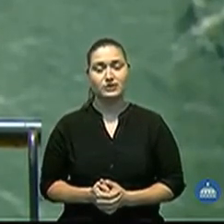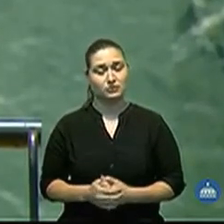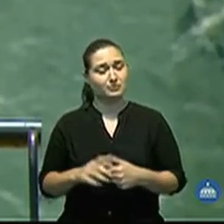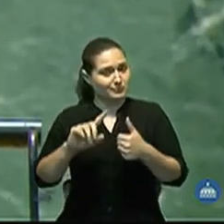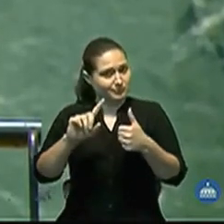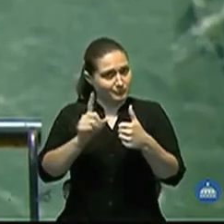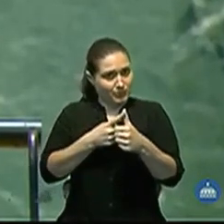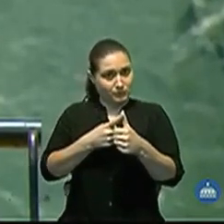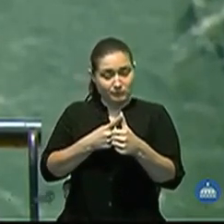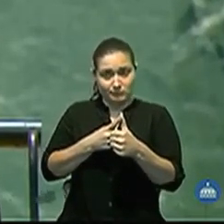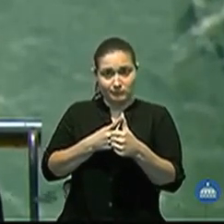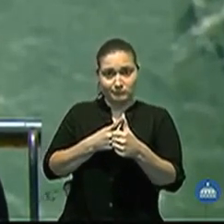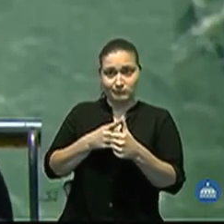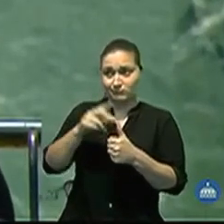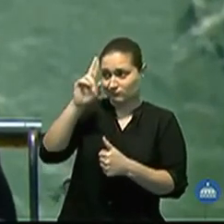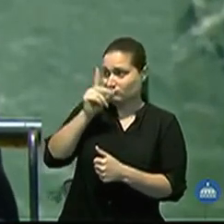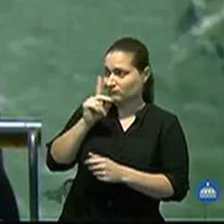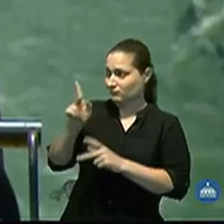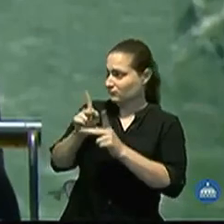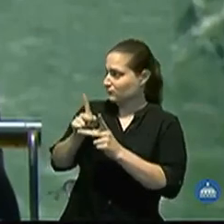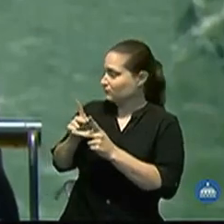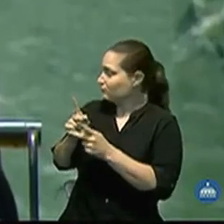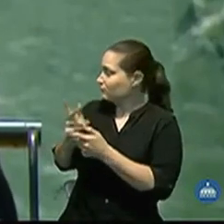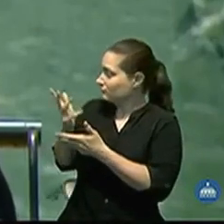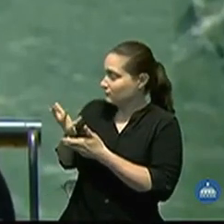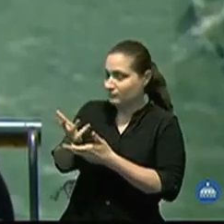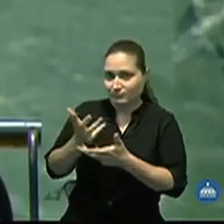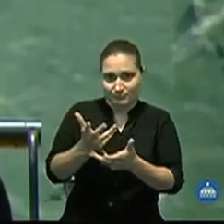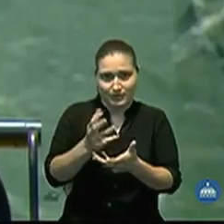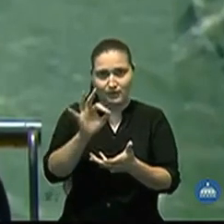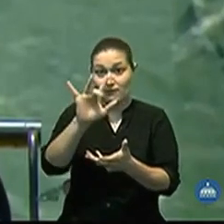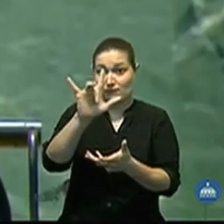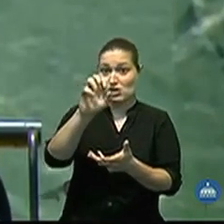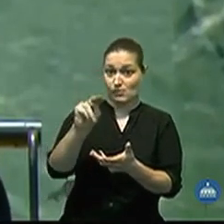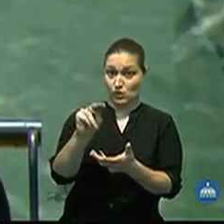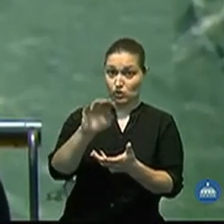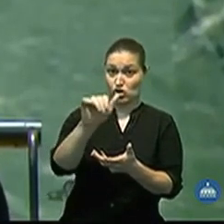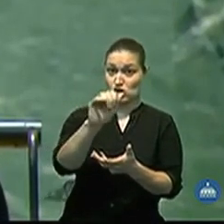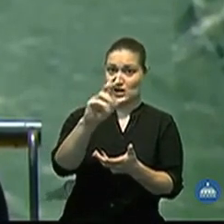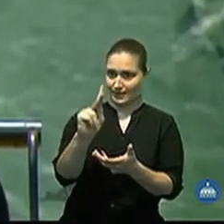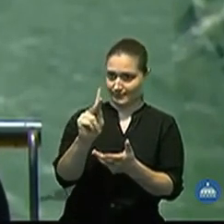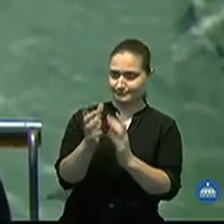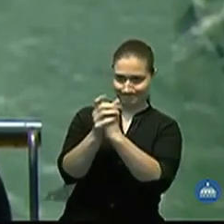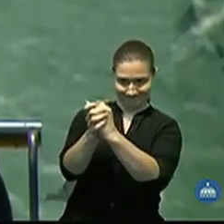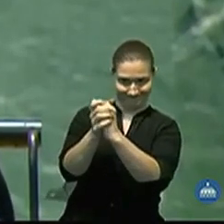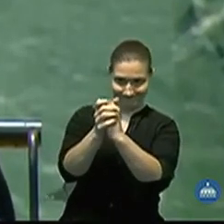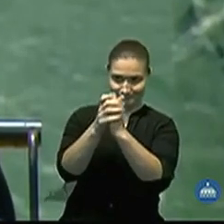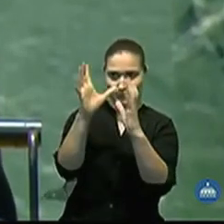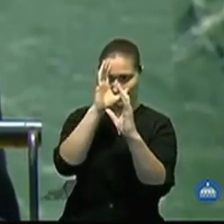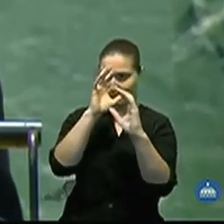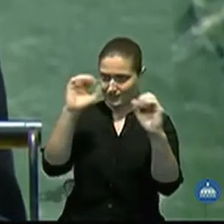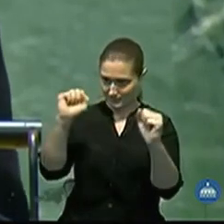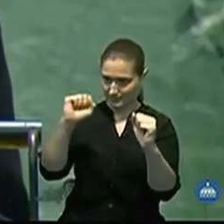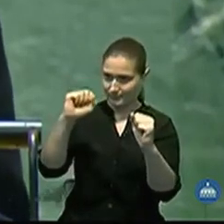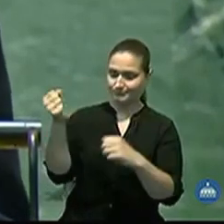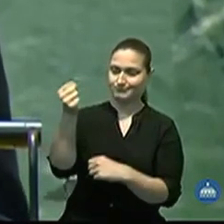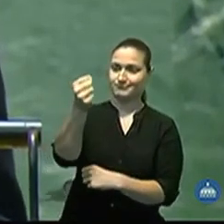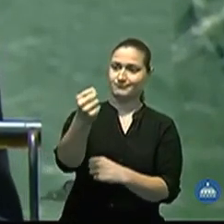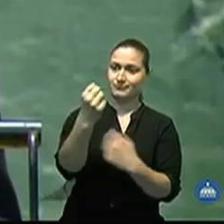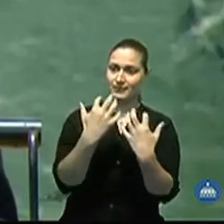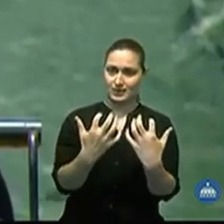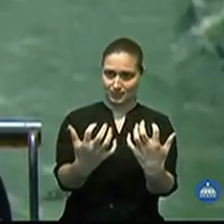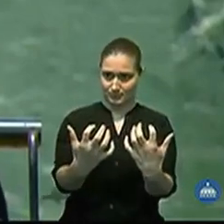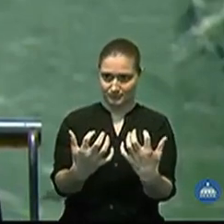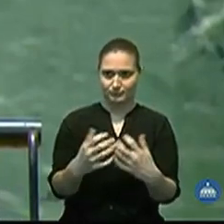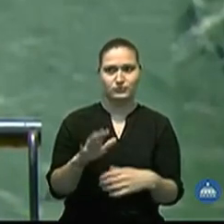del pueblo dominicano felicitar la elección del señor Filemón Yang como presidente de esta Asamblea, y a la vez agradecerle su